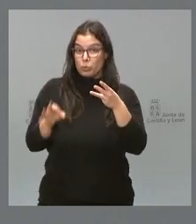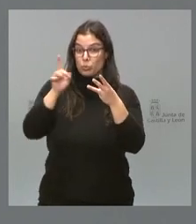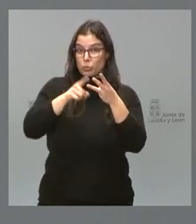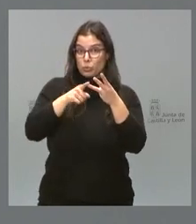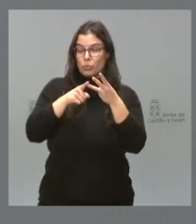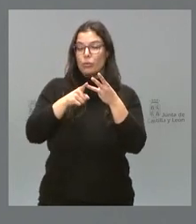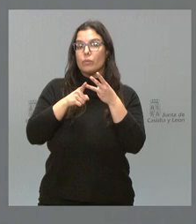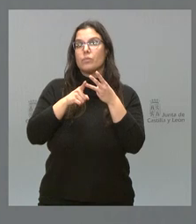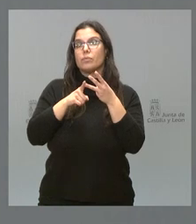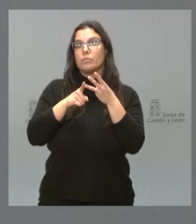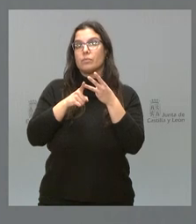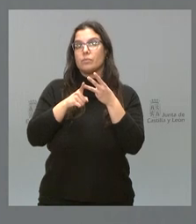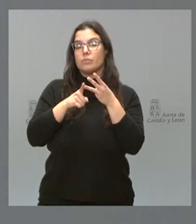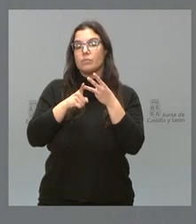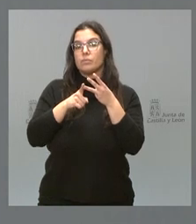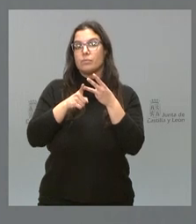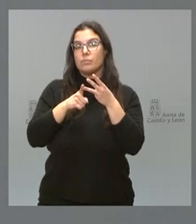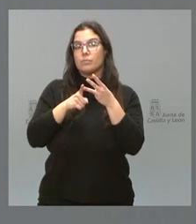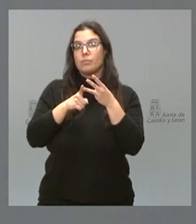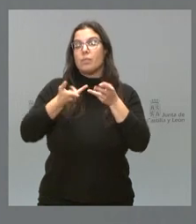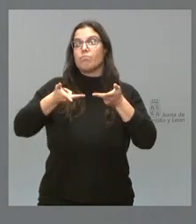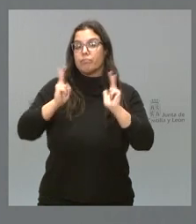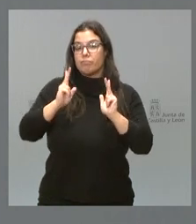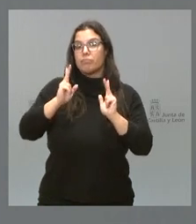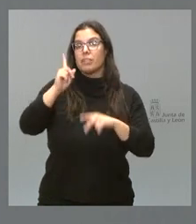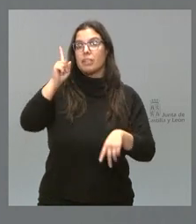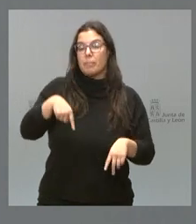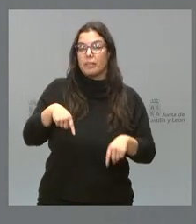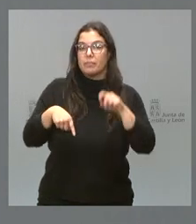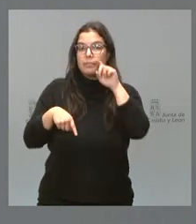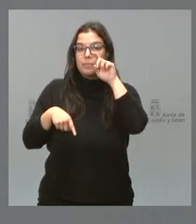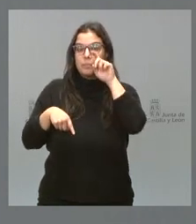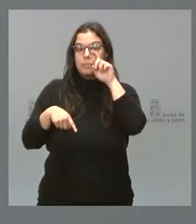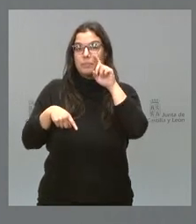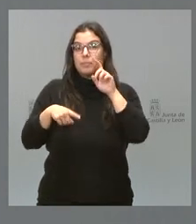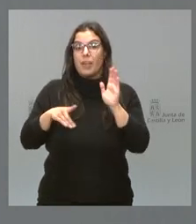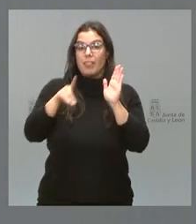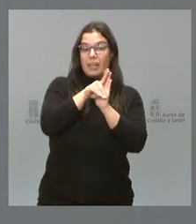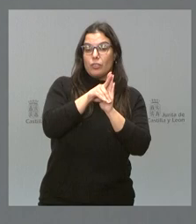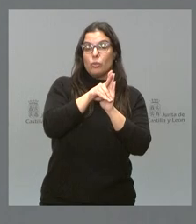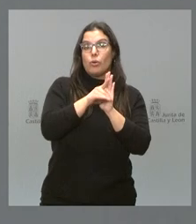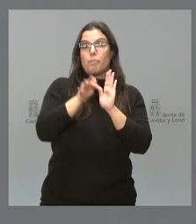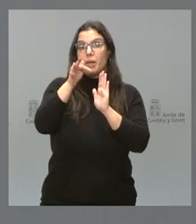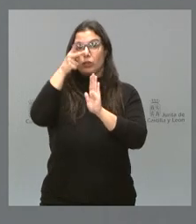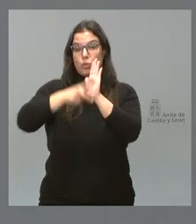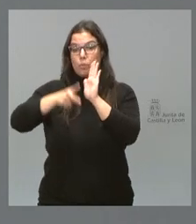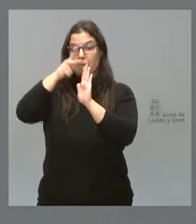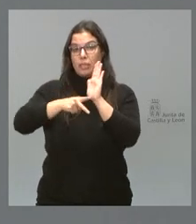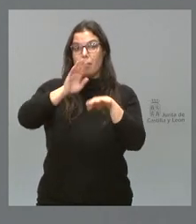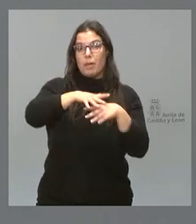se había autorizado el decreto y la normativa para el plan